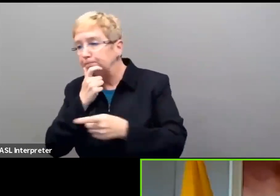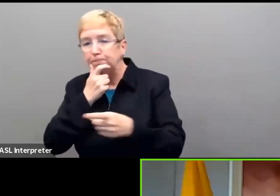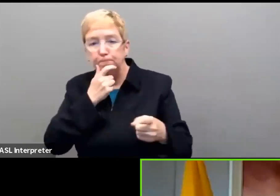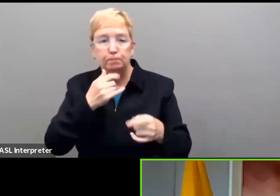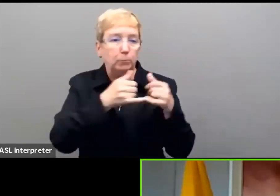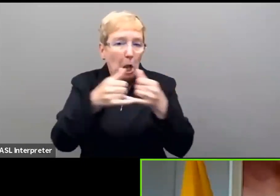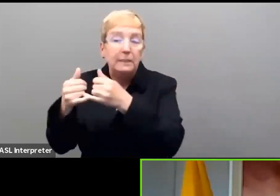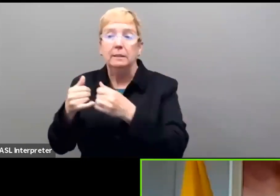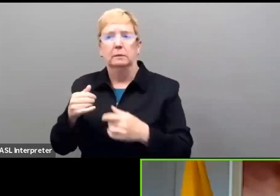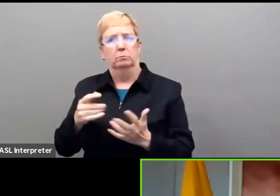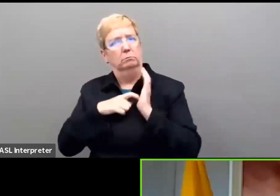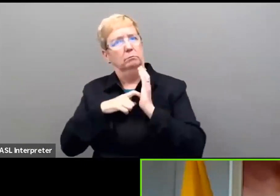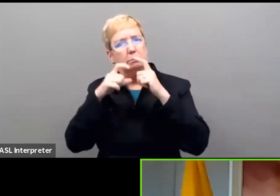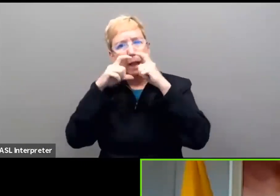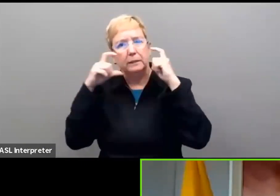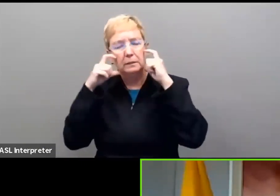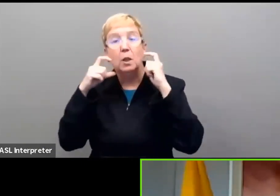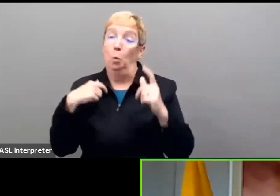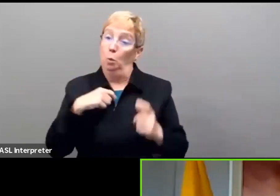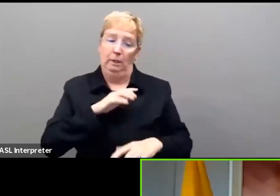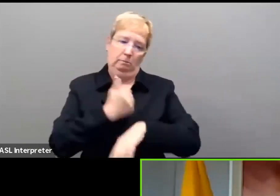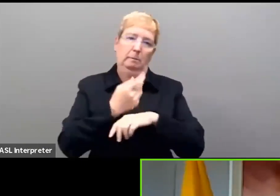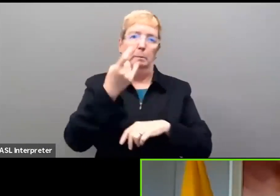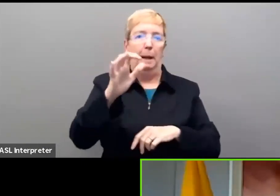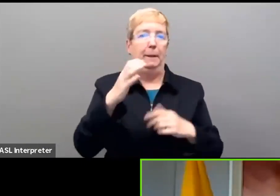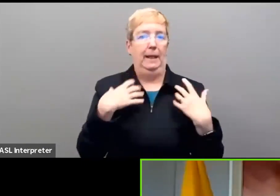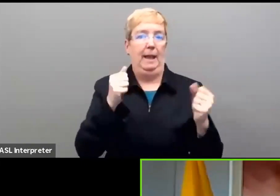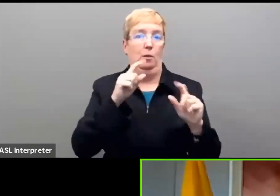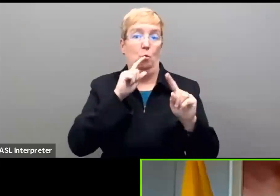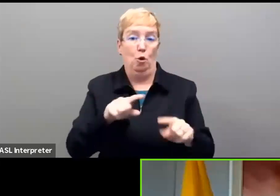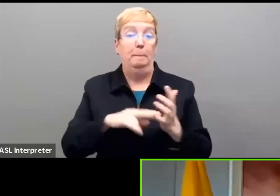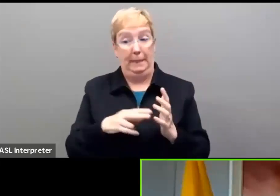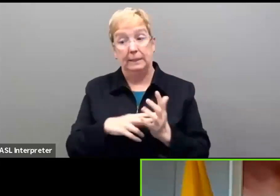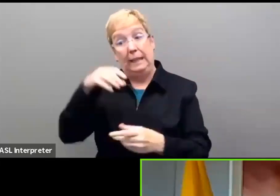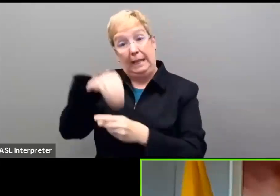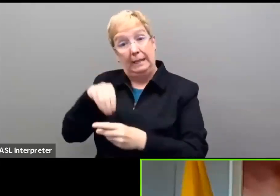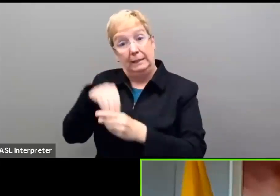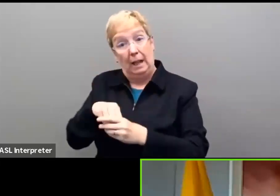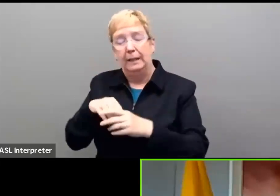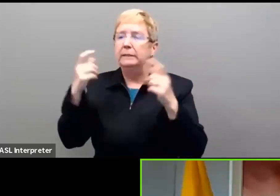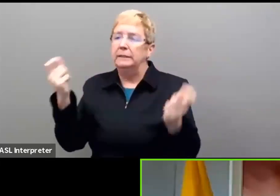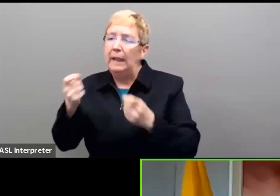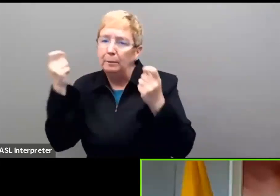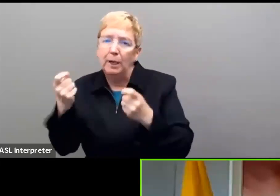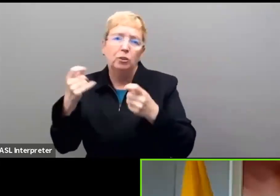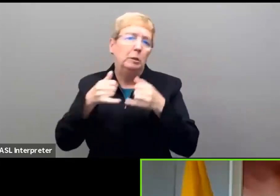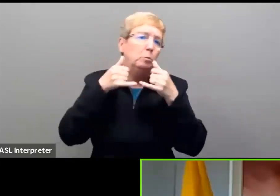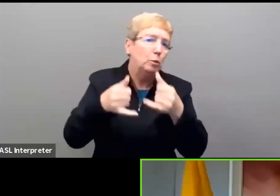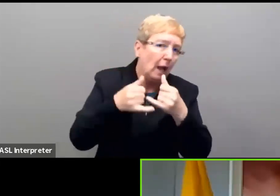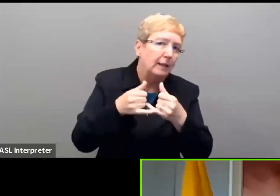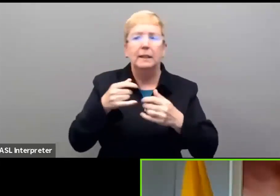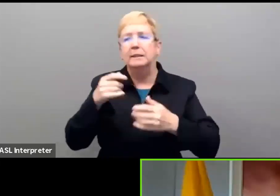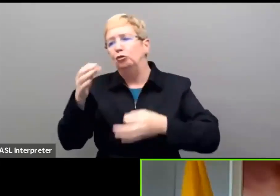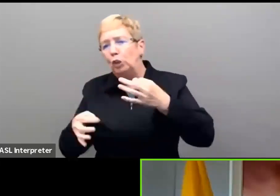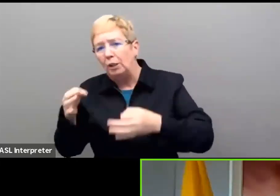investigación, lo que nos permite identificar a las reuniones grandes, los servicios religiosos, reuniones familiares